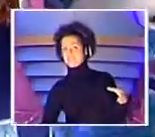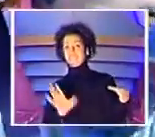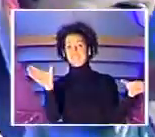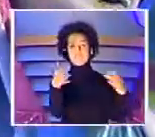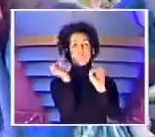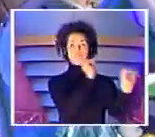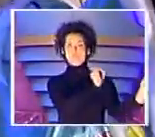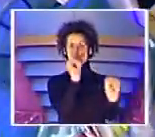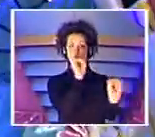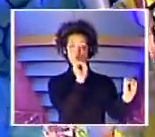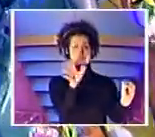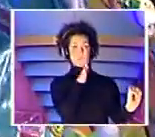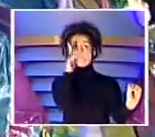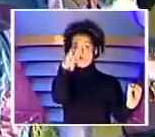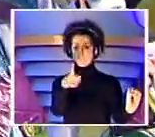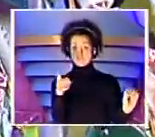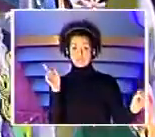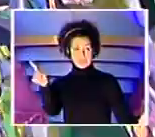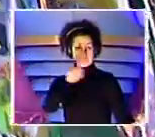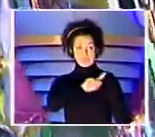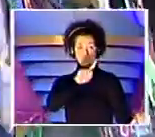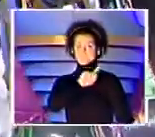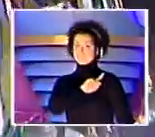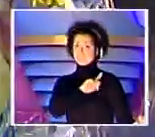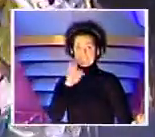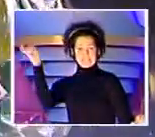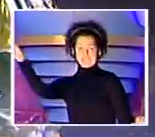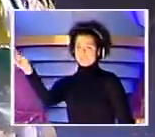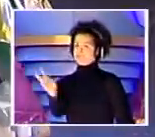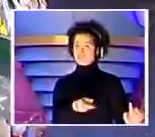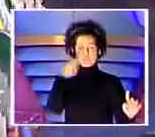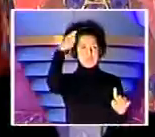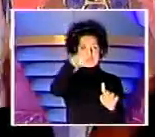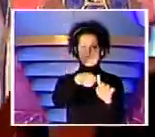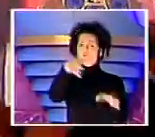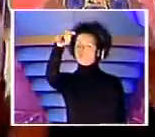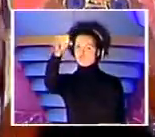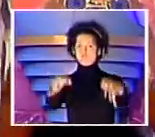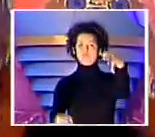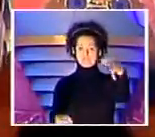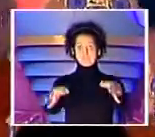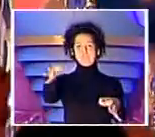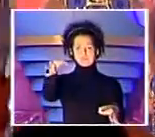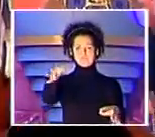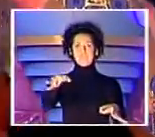ello, este ejército siberiano viene para hacer justicia.